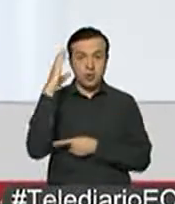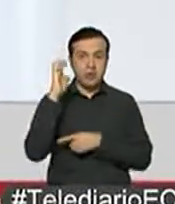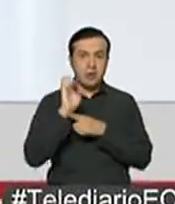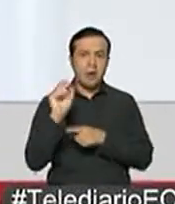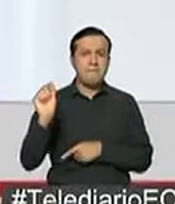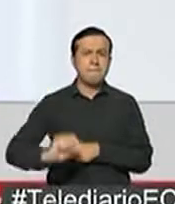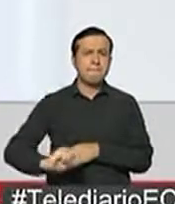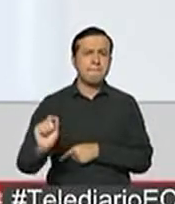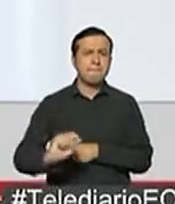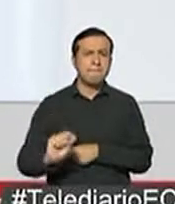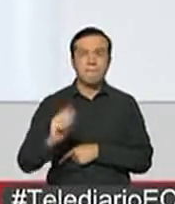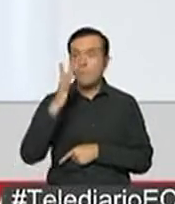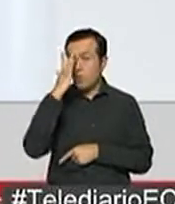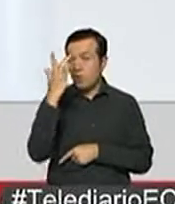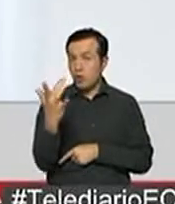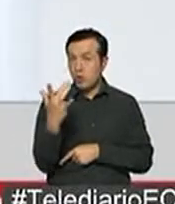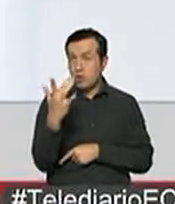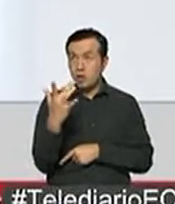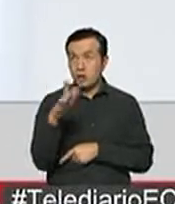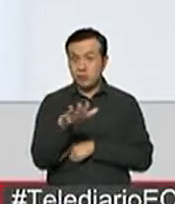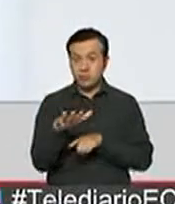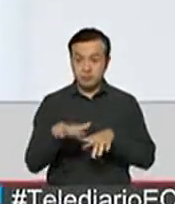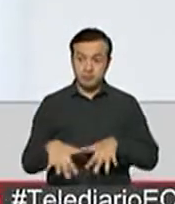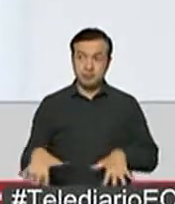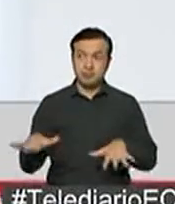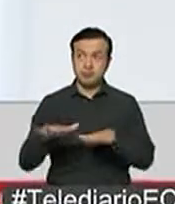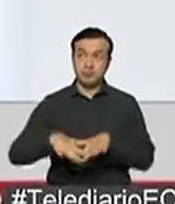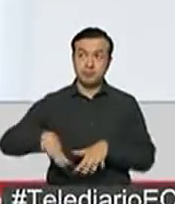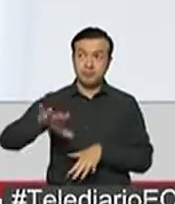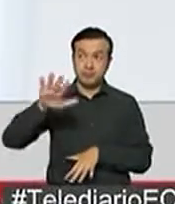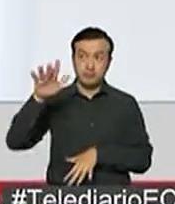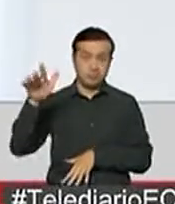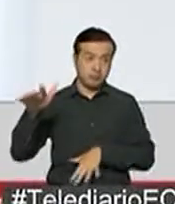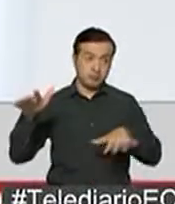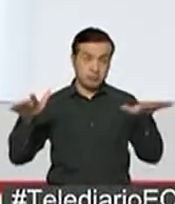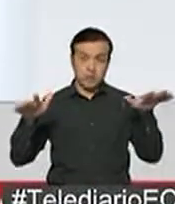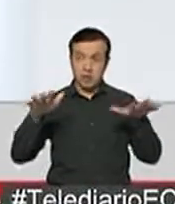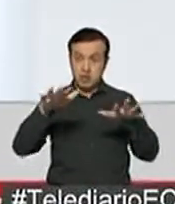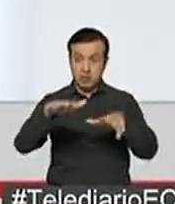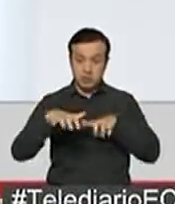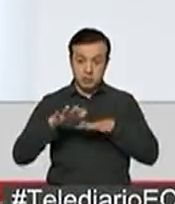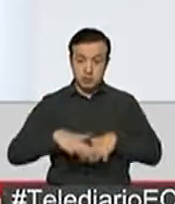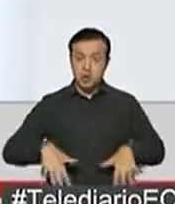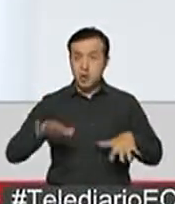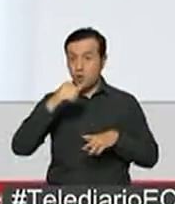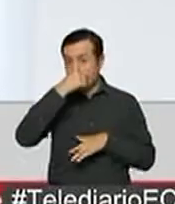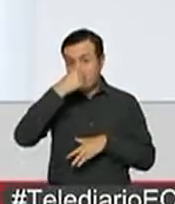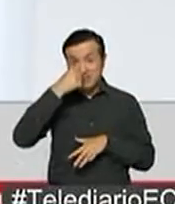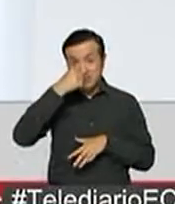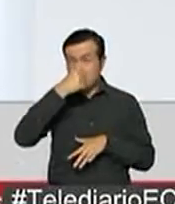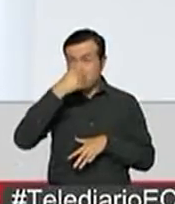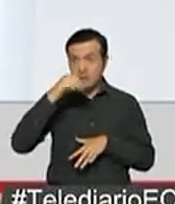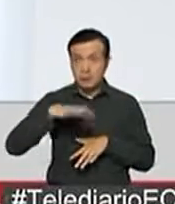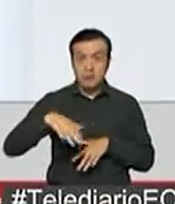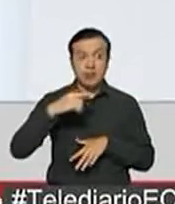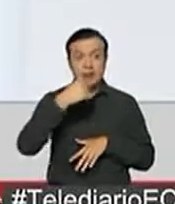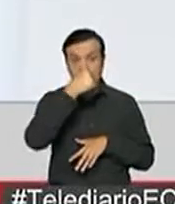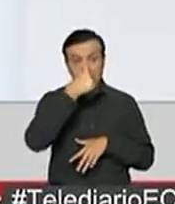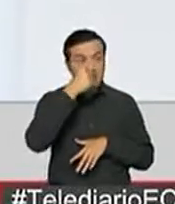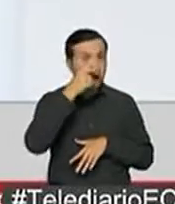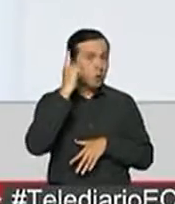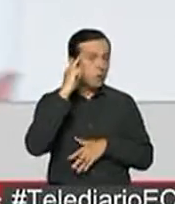ecuador porque están las zonas más densamente sembradas de cope y la gasolina subsidiada